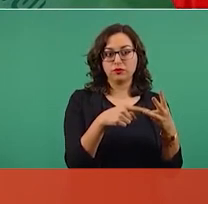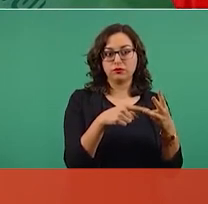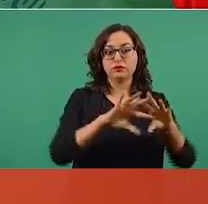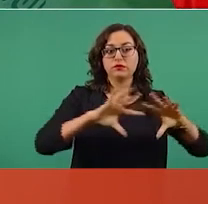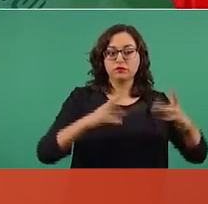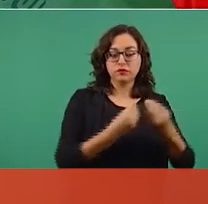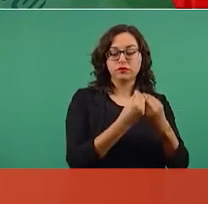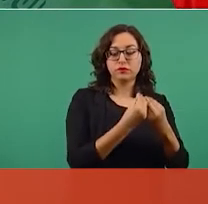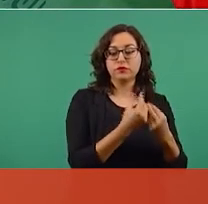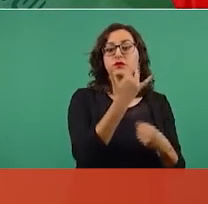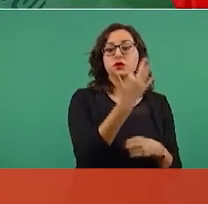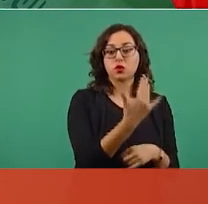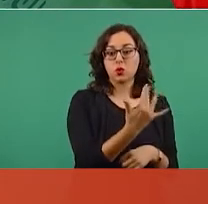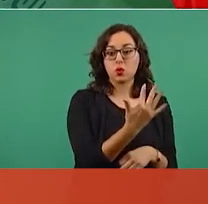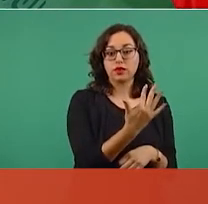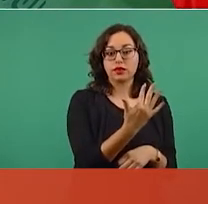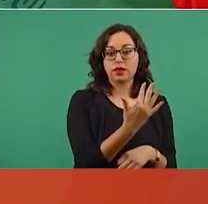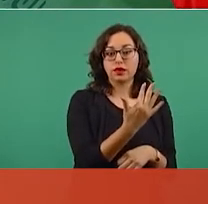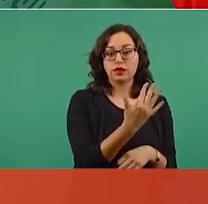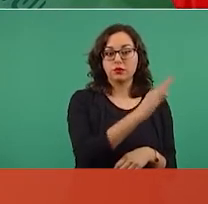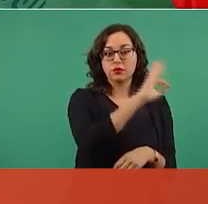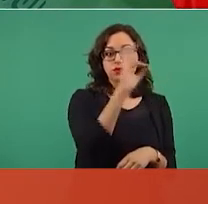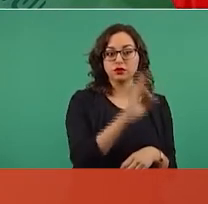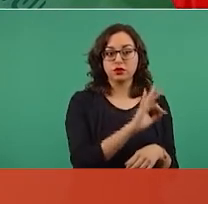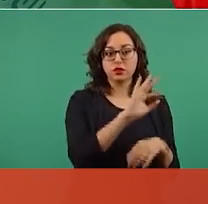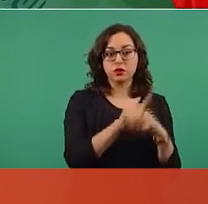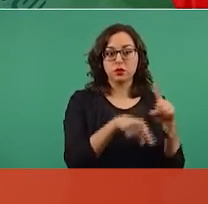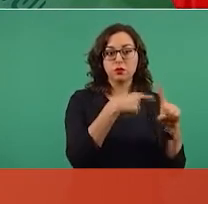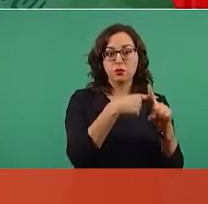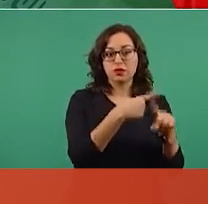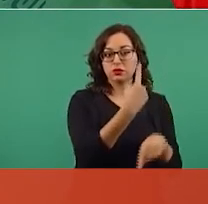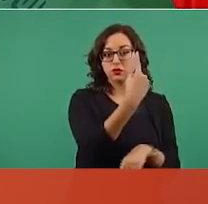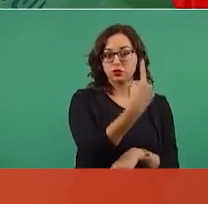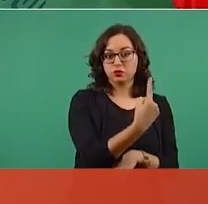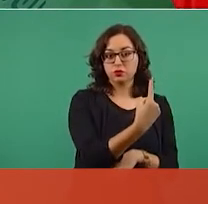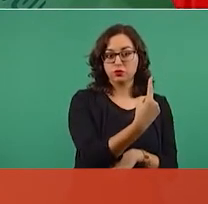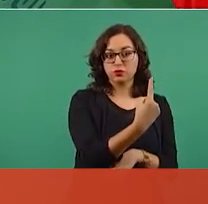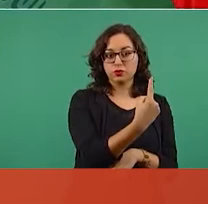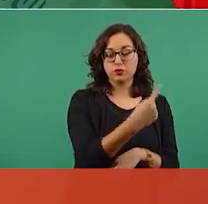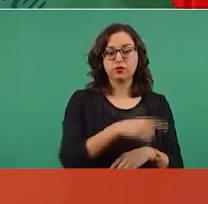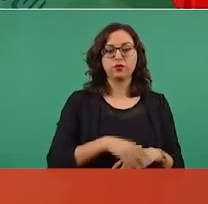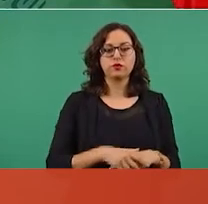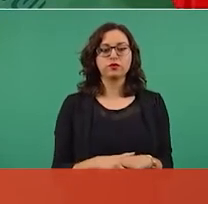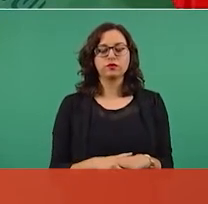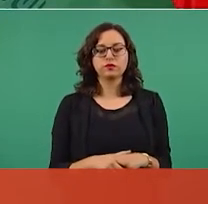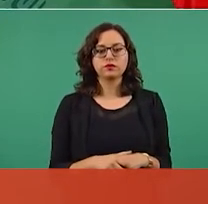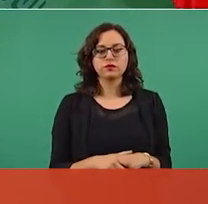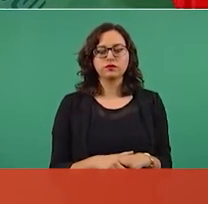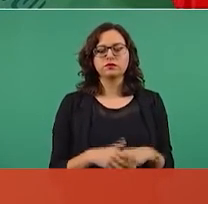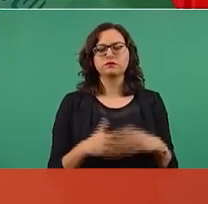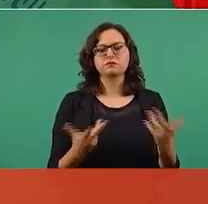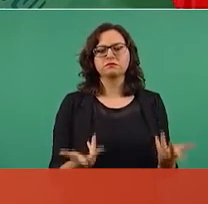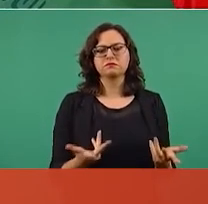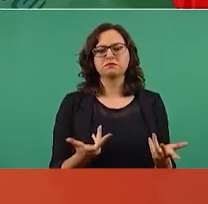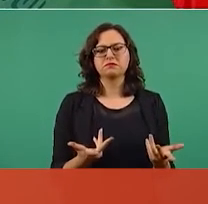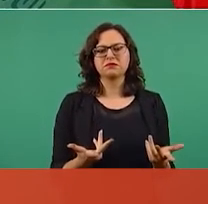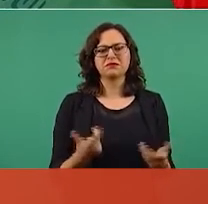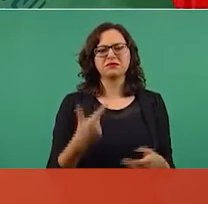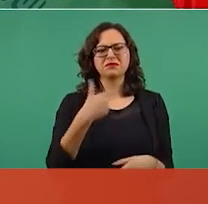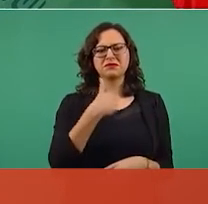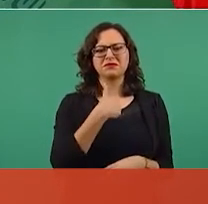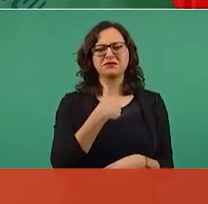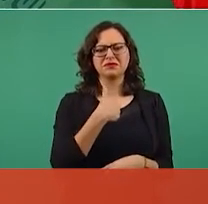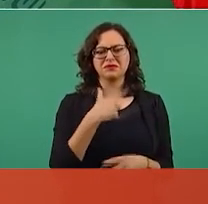tiene mayoría del 50 más 1. Yo le llamo mayoría simple porque no me gusta la